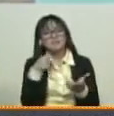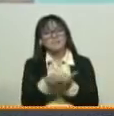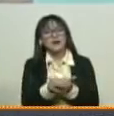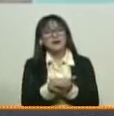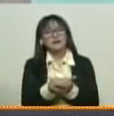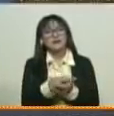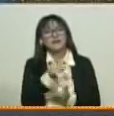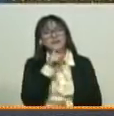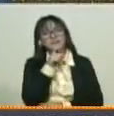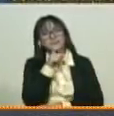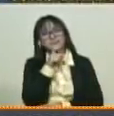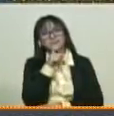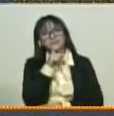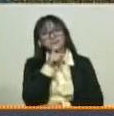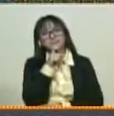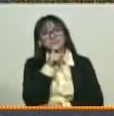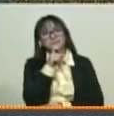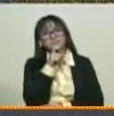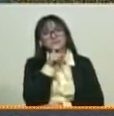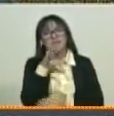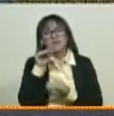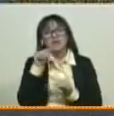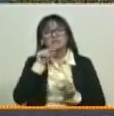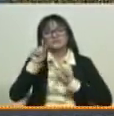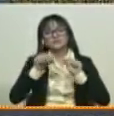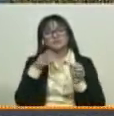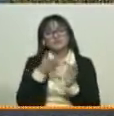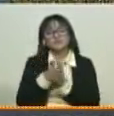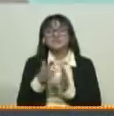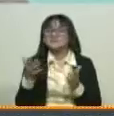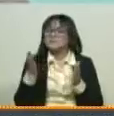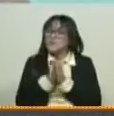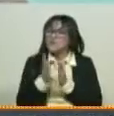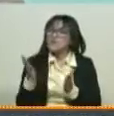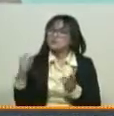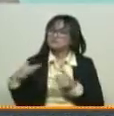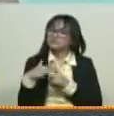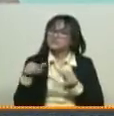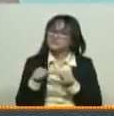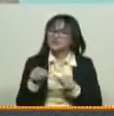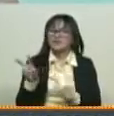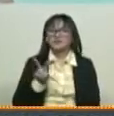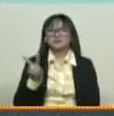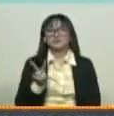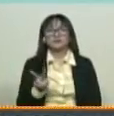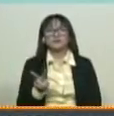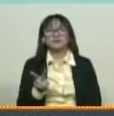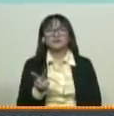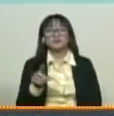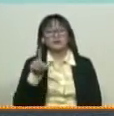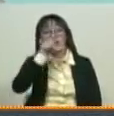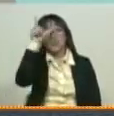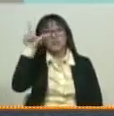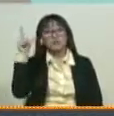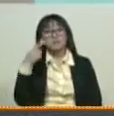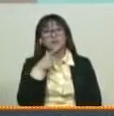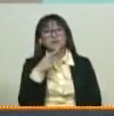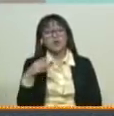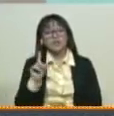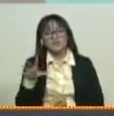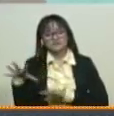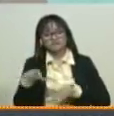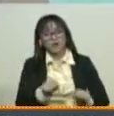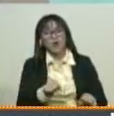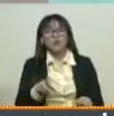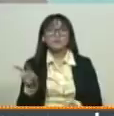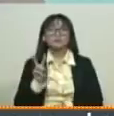cuenta? Para ir a hablar y a pedir que se siga agrediendo la patria venezolana. Ledesma ha llegado a decir que hay que invadir a Venezuela.